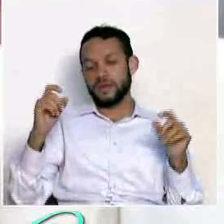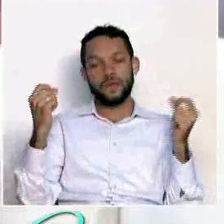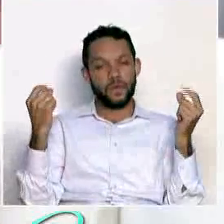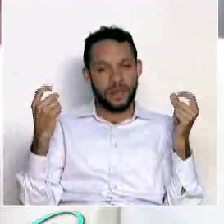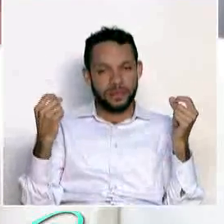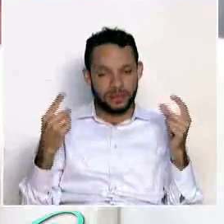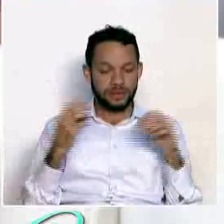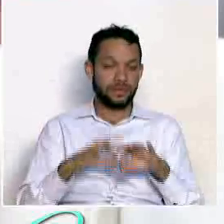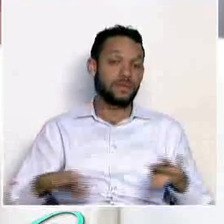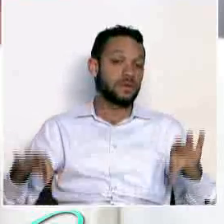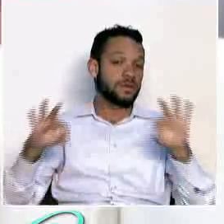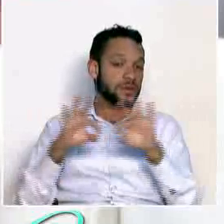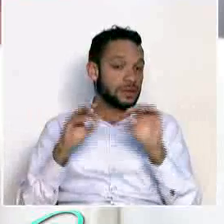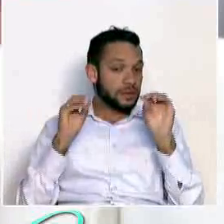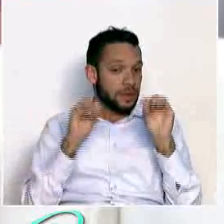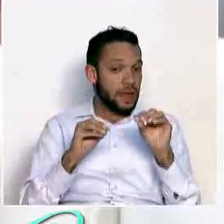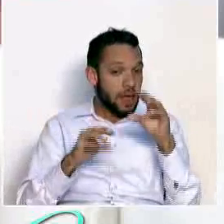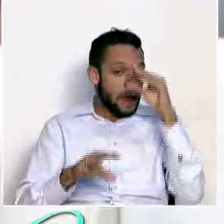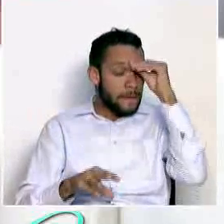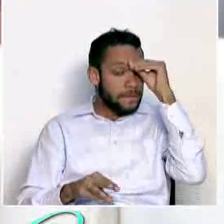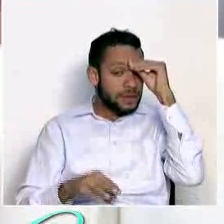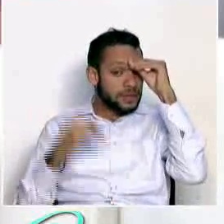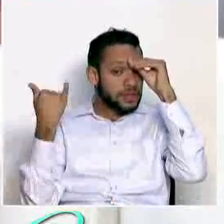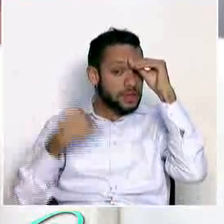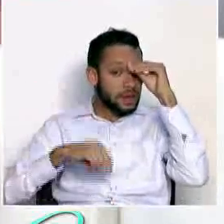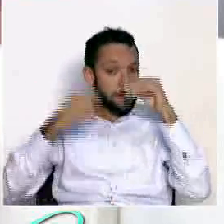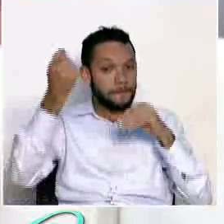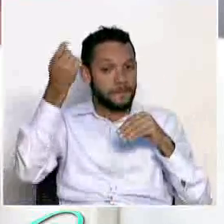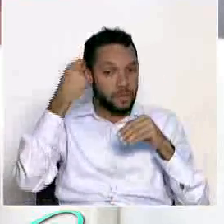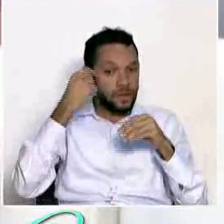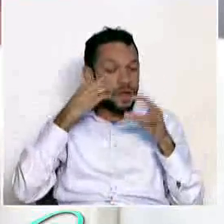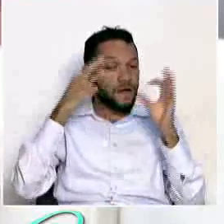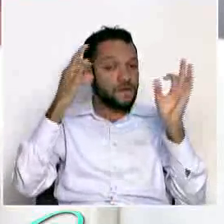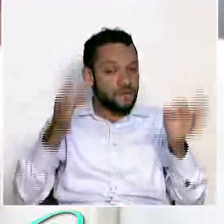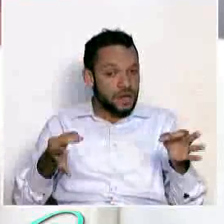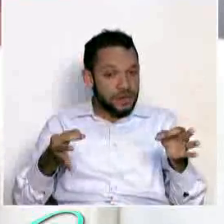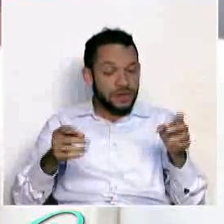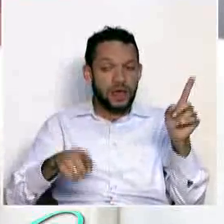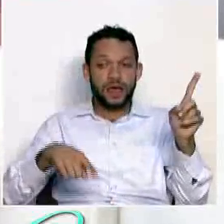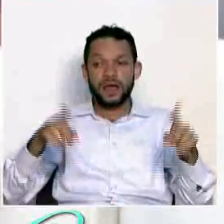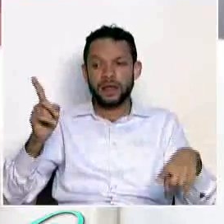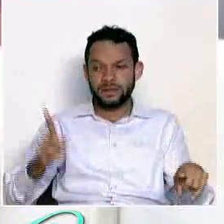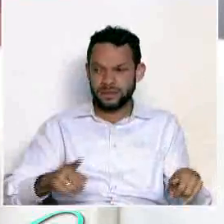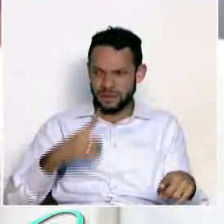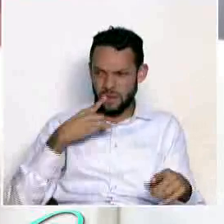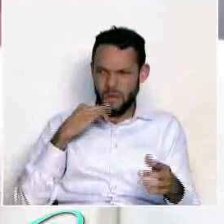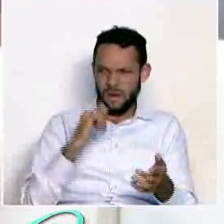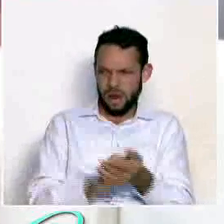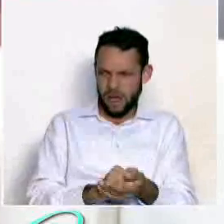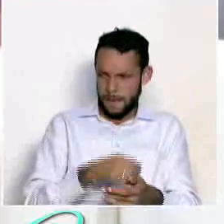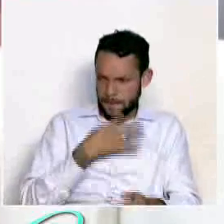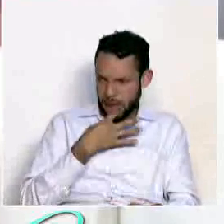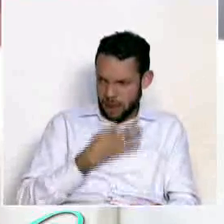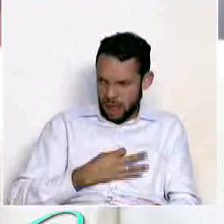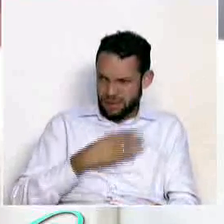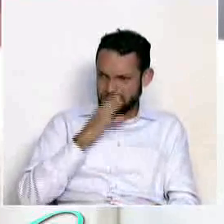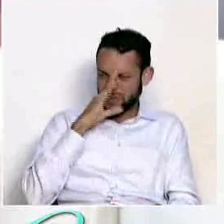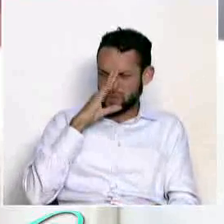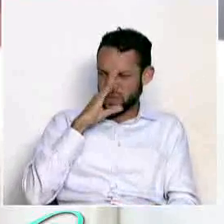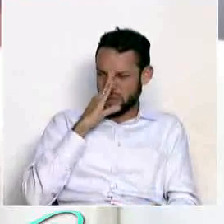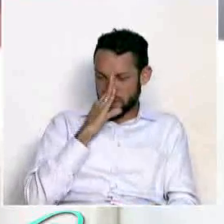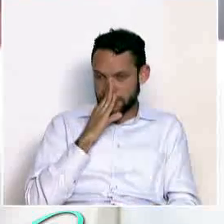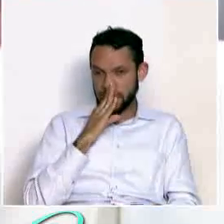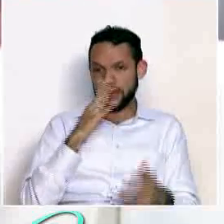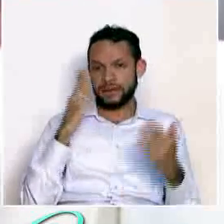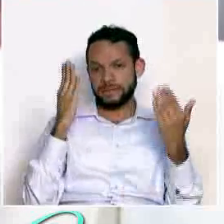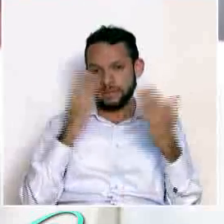y creemos que por el hecho de que mitos que hemos escuchado no puede ser realidad y de pronto nos cerramos un